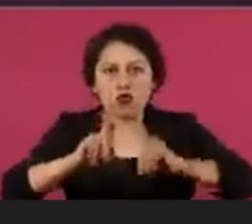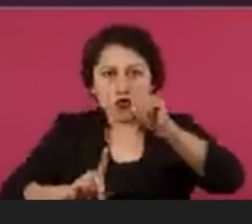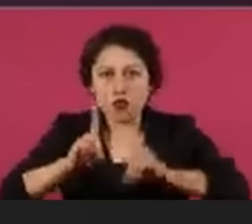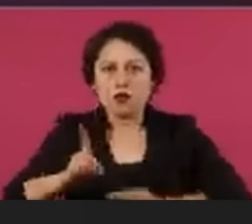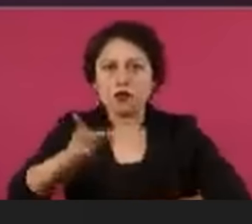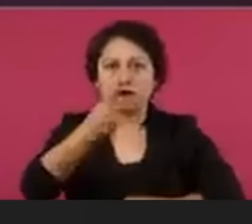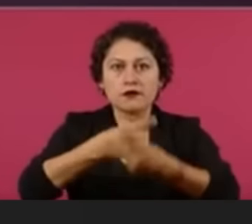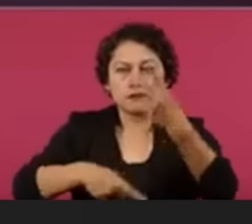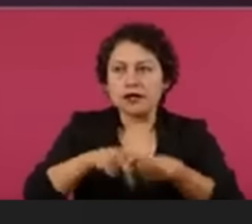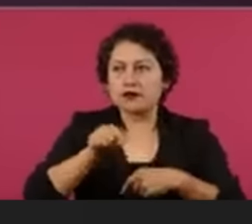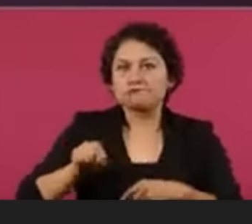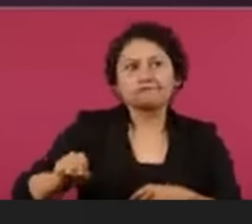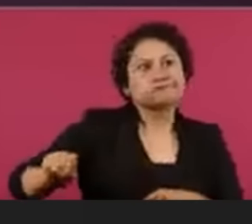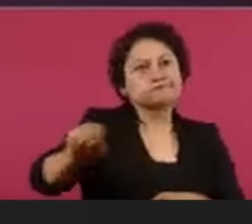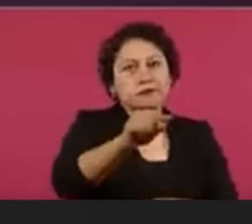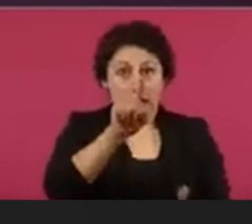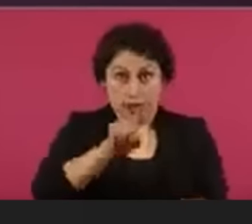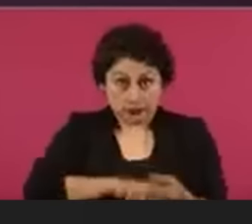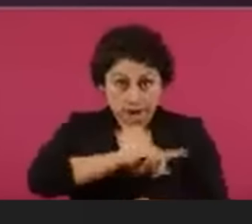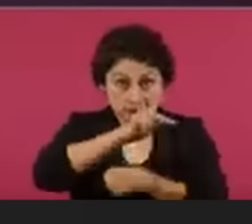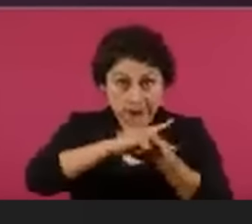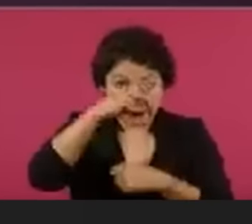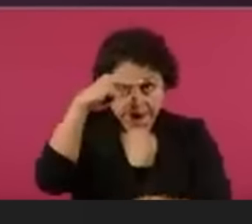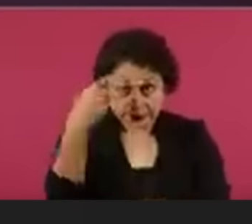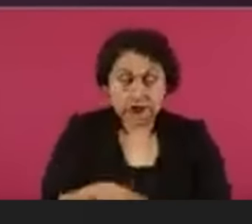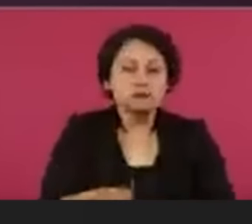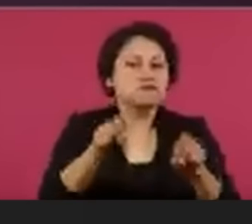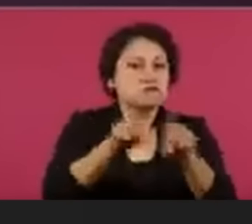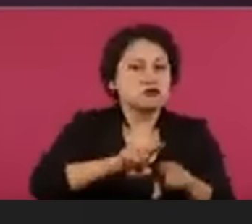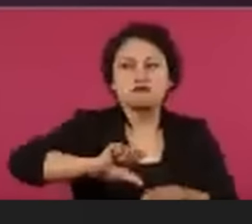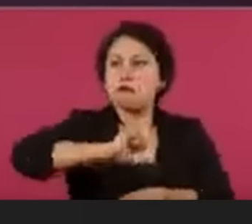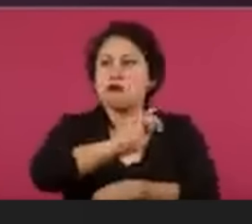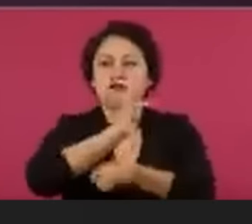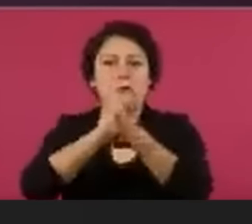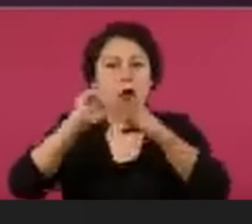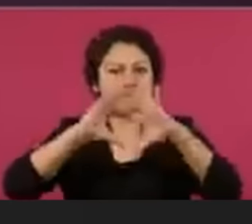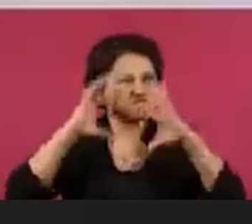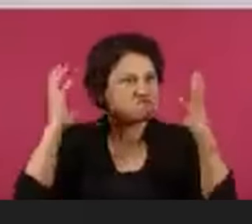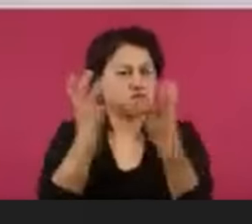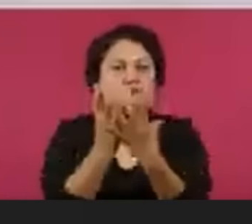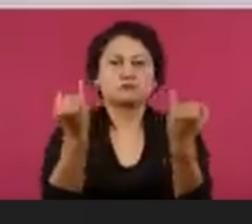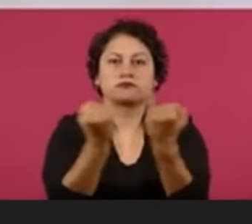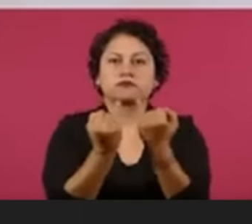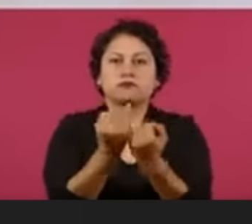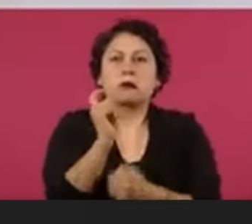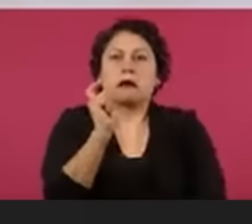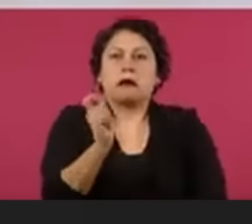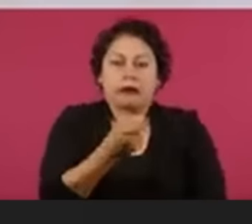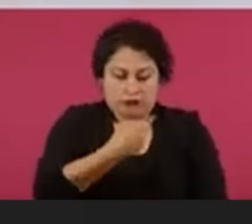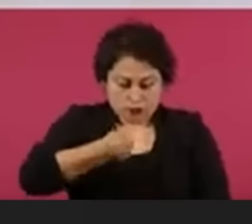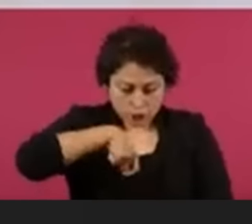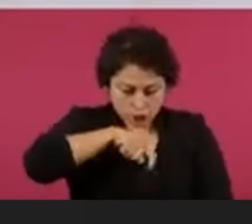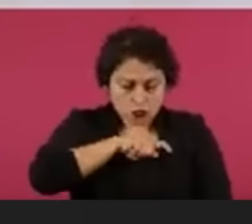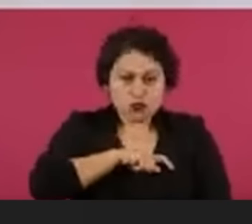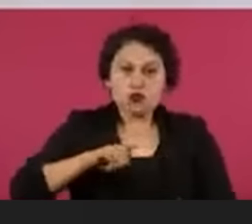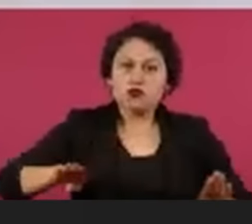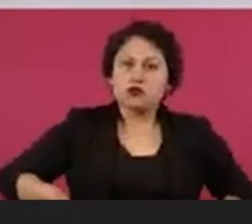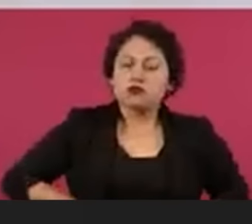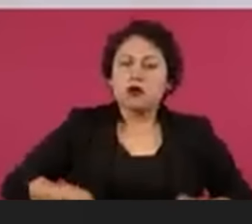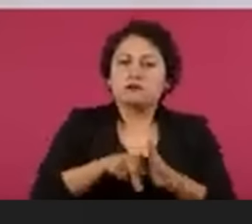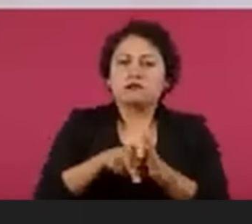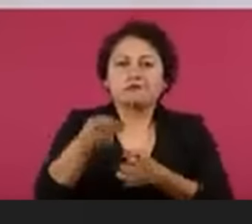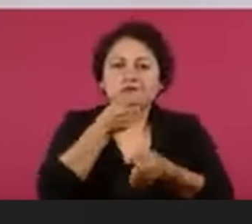mediáticas, no solo en México, sino en el mundo, nos obliga a luchar día a día por ese ideal.